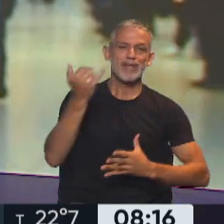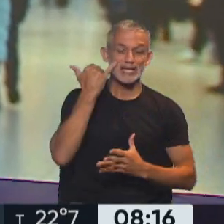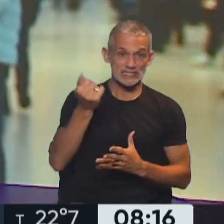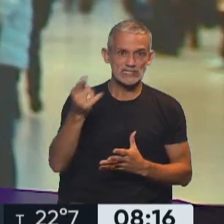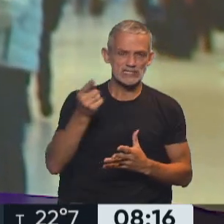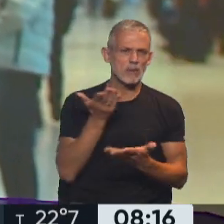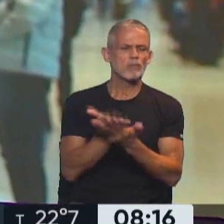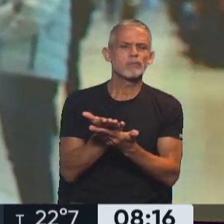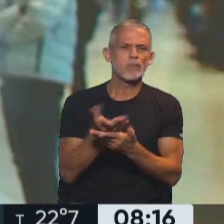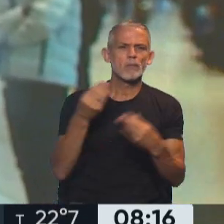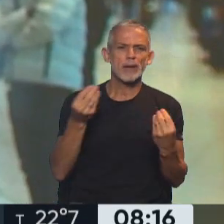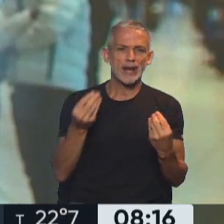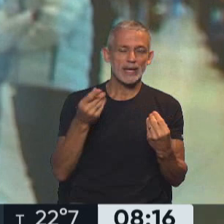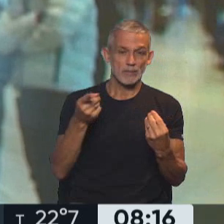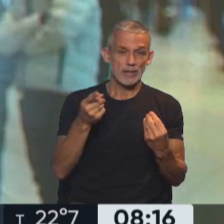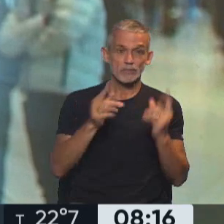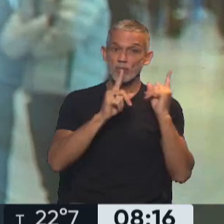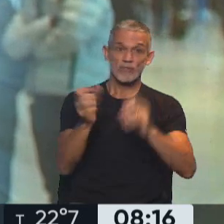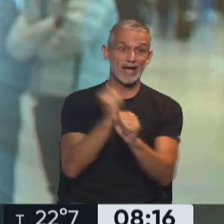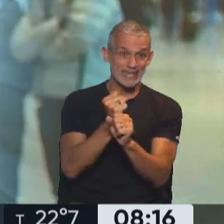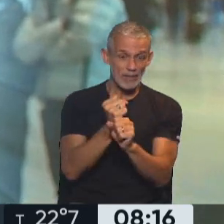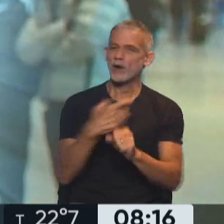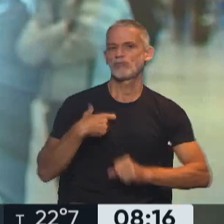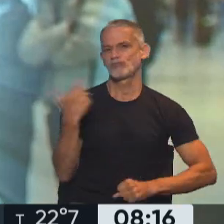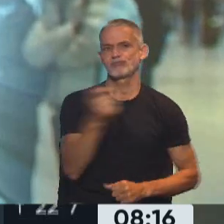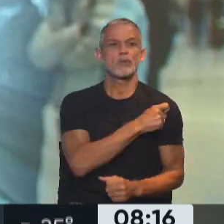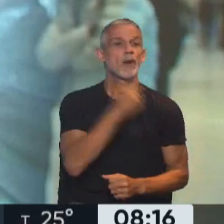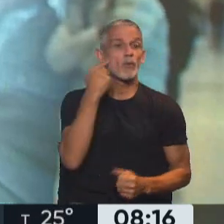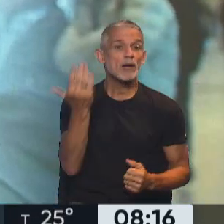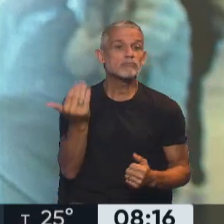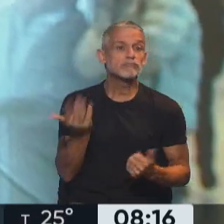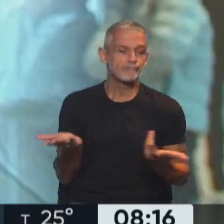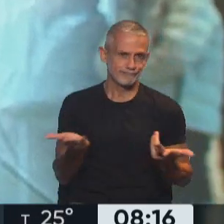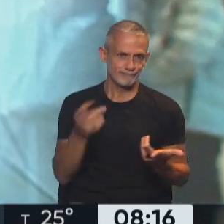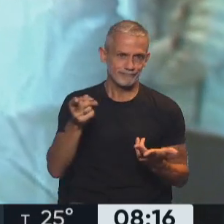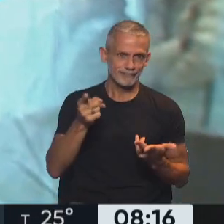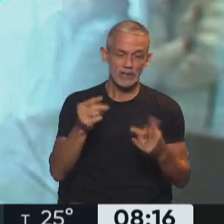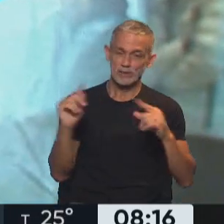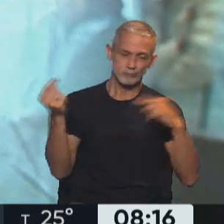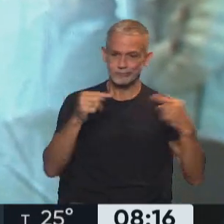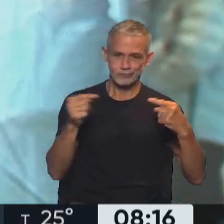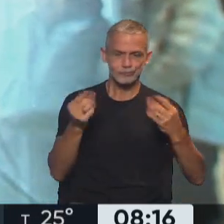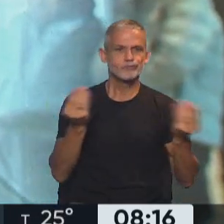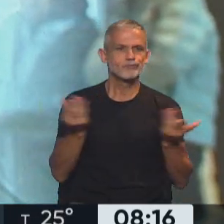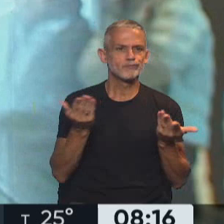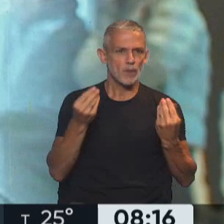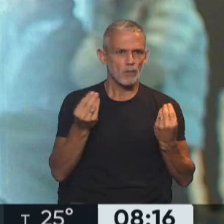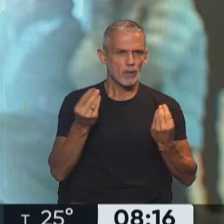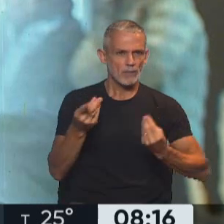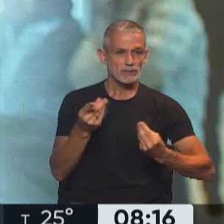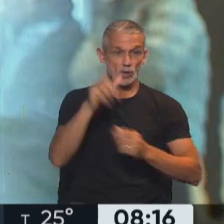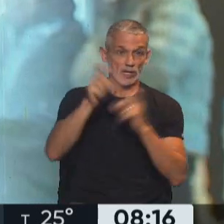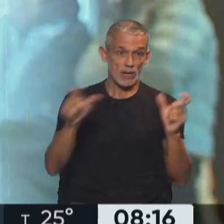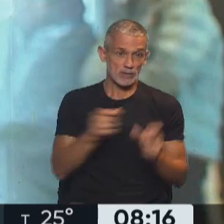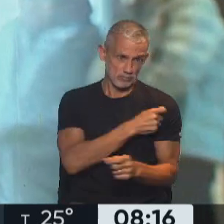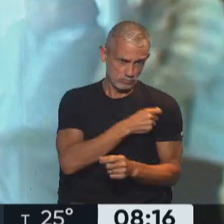están reclamando para mantener la estabilidad laboral de sus trabajadores. Y allí hay un conflicto, porque ¿qué sucede justamente con aquellos